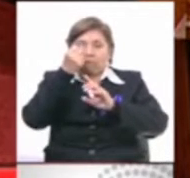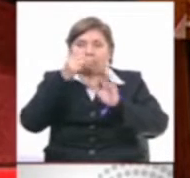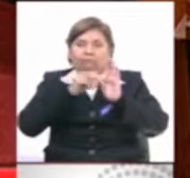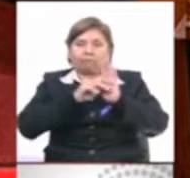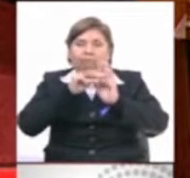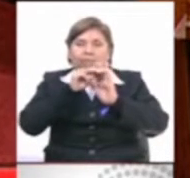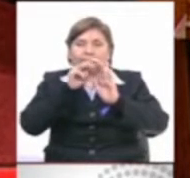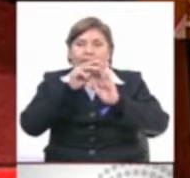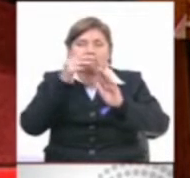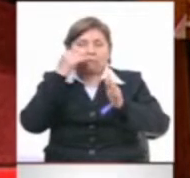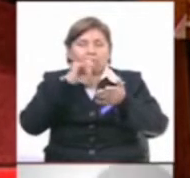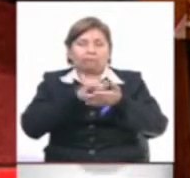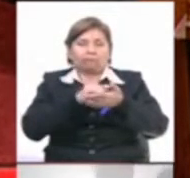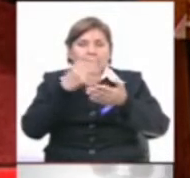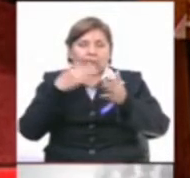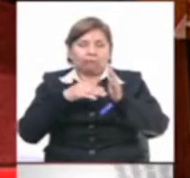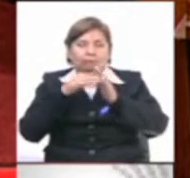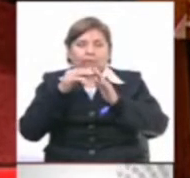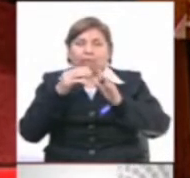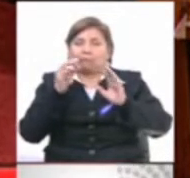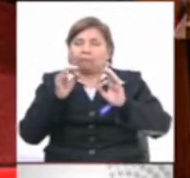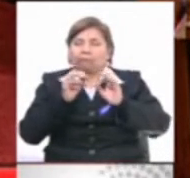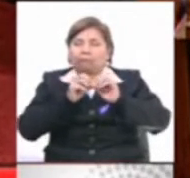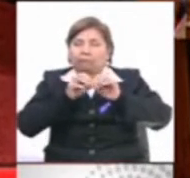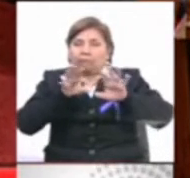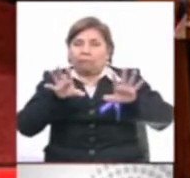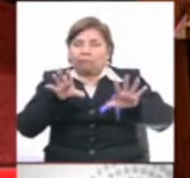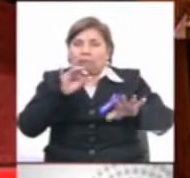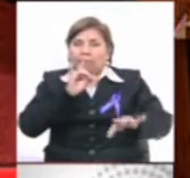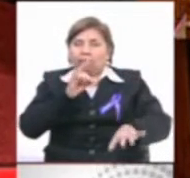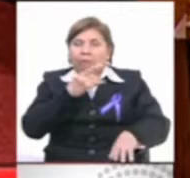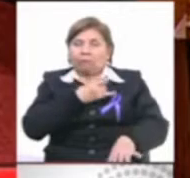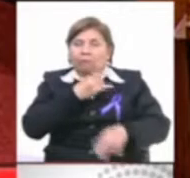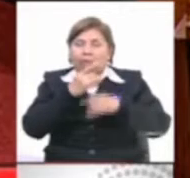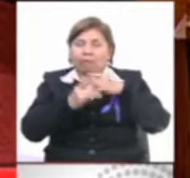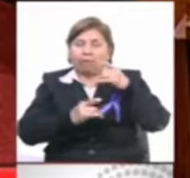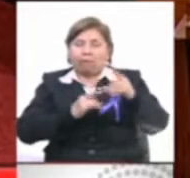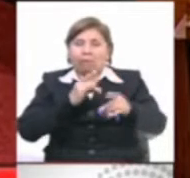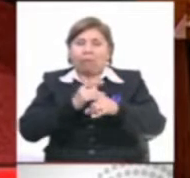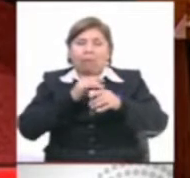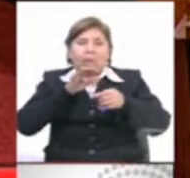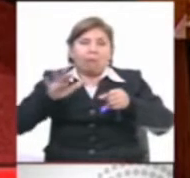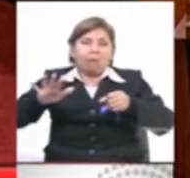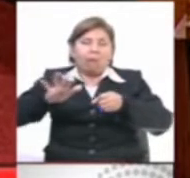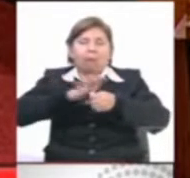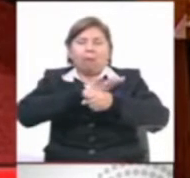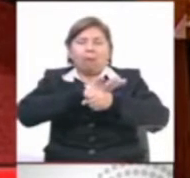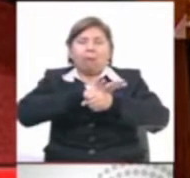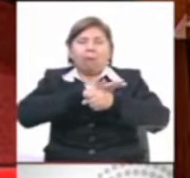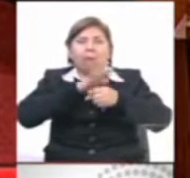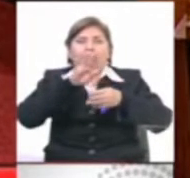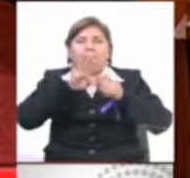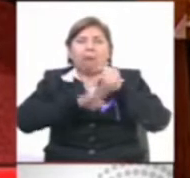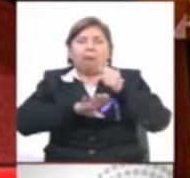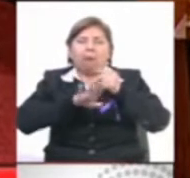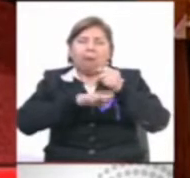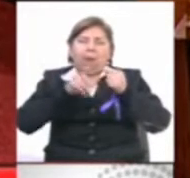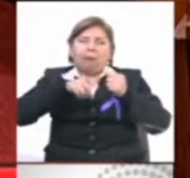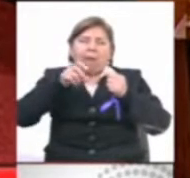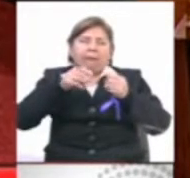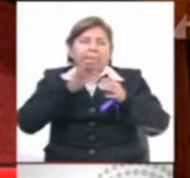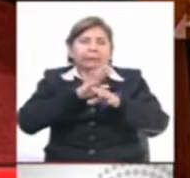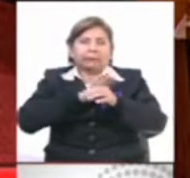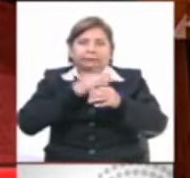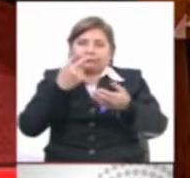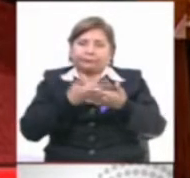niveles para alcanzar la plena universalidad, para ampliar la cobertura de los servicios básicos, para incrementar